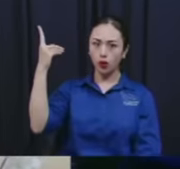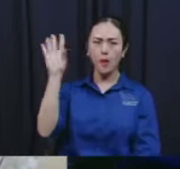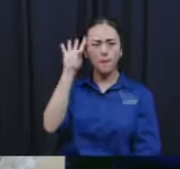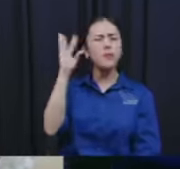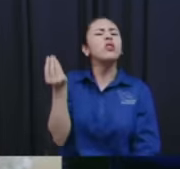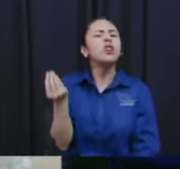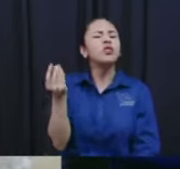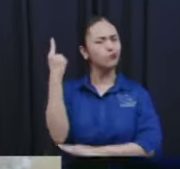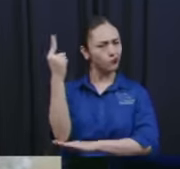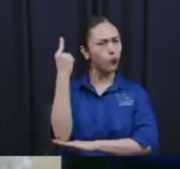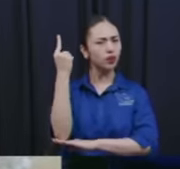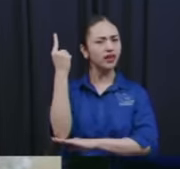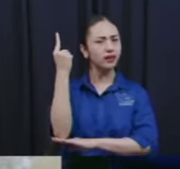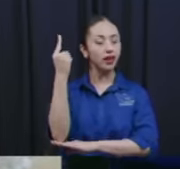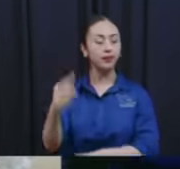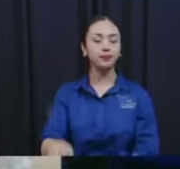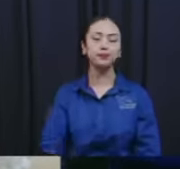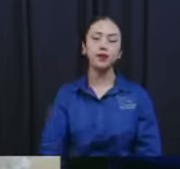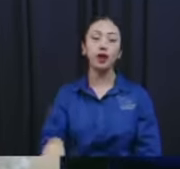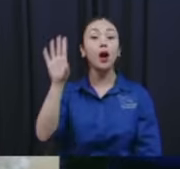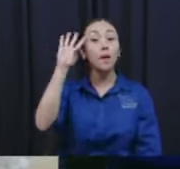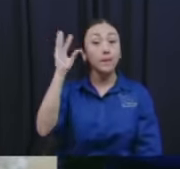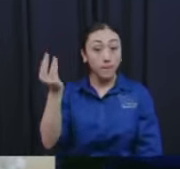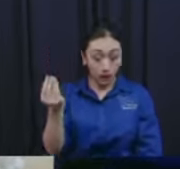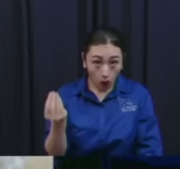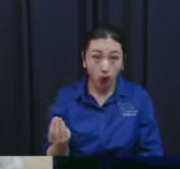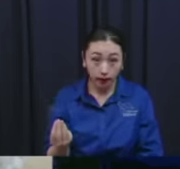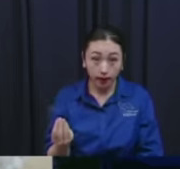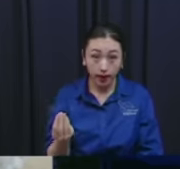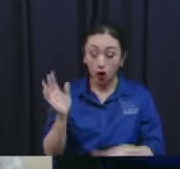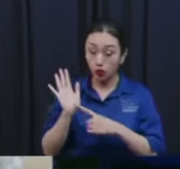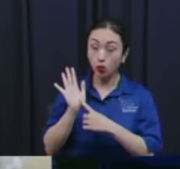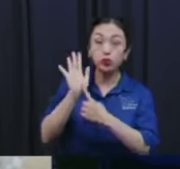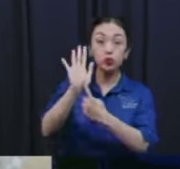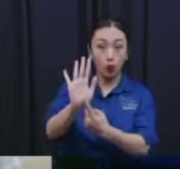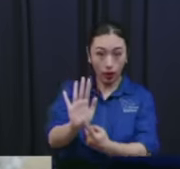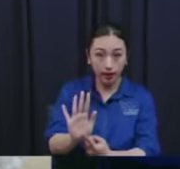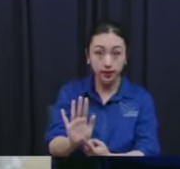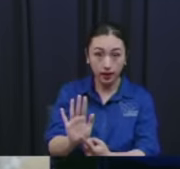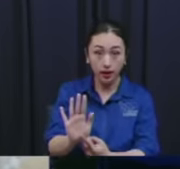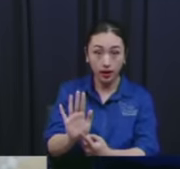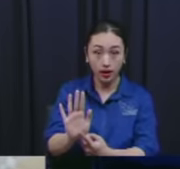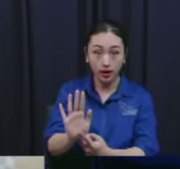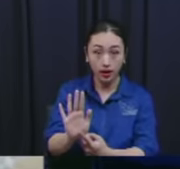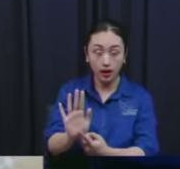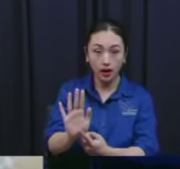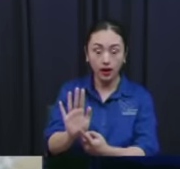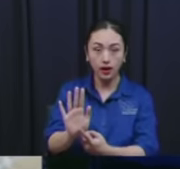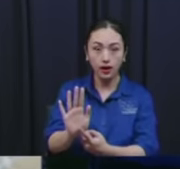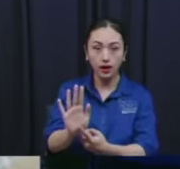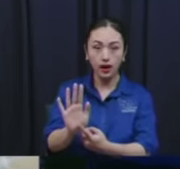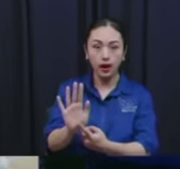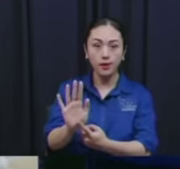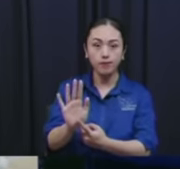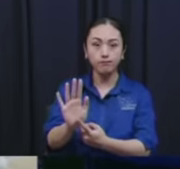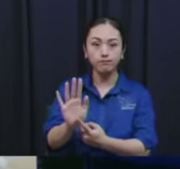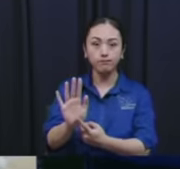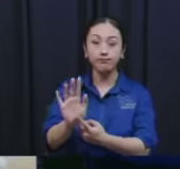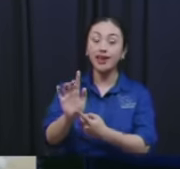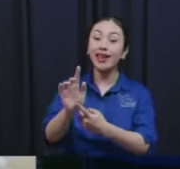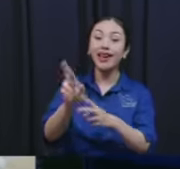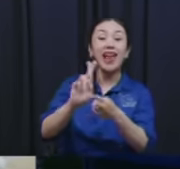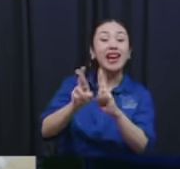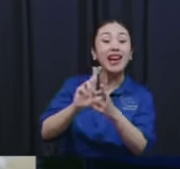importante porque esto como que si nos diera la Pauta para que nosotros analicemos que el trato de Dios con